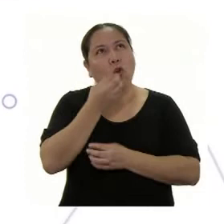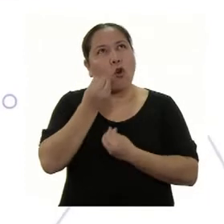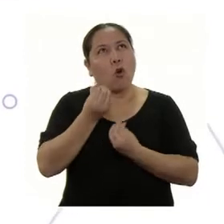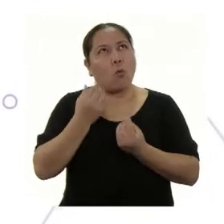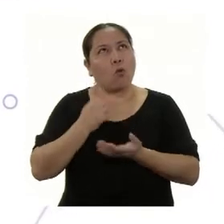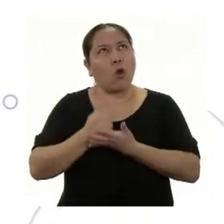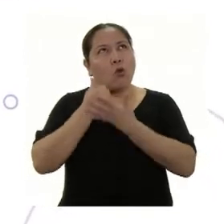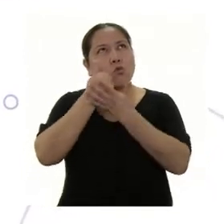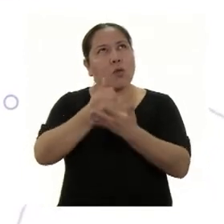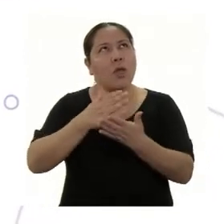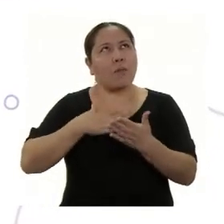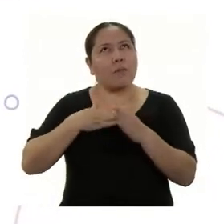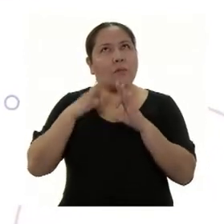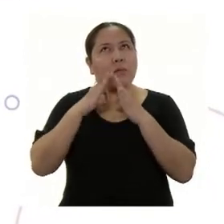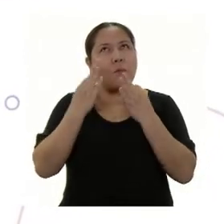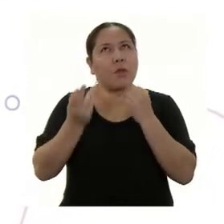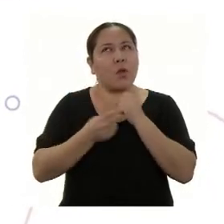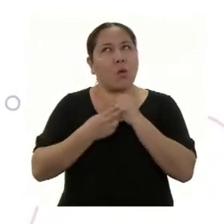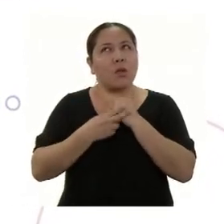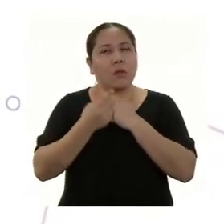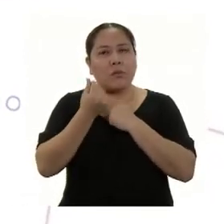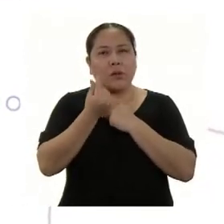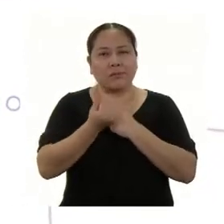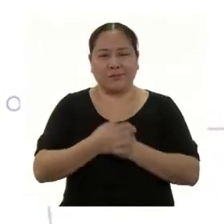mi familia a ahorrar?